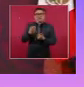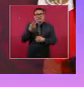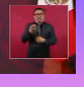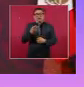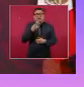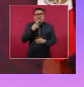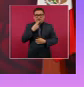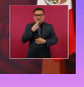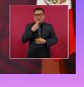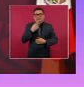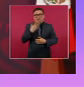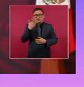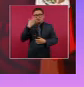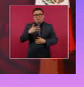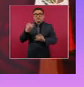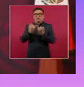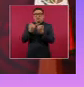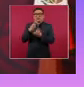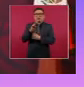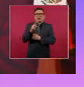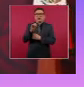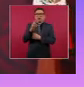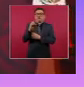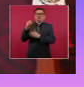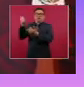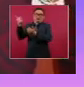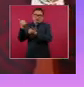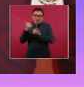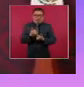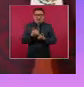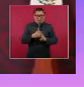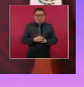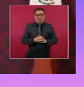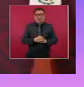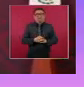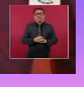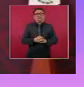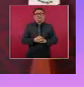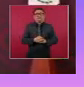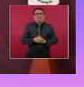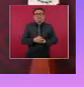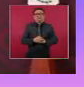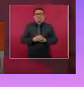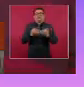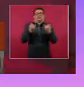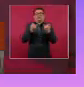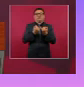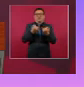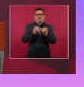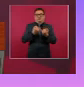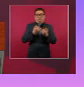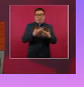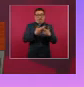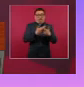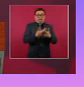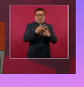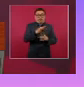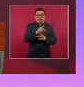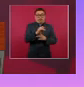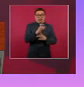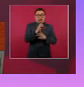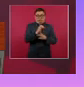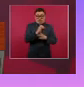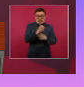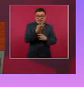estamos llevando también balasto desde acá, lo que sobró del balasto